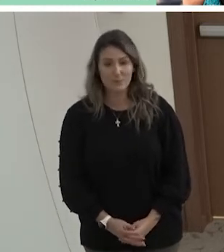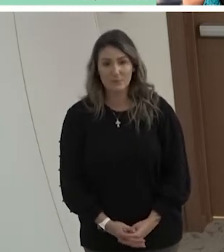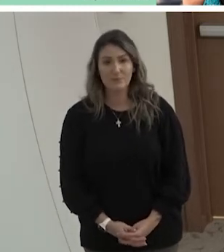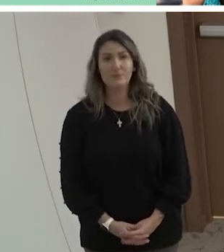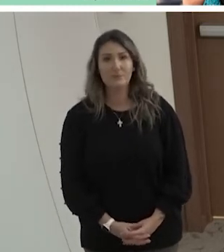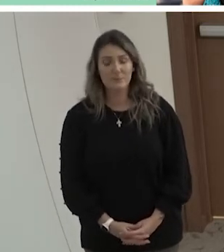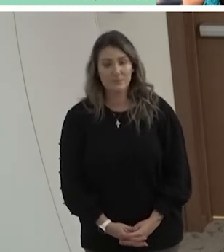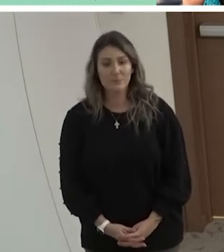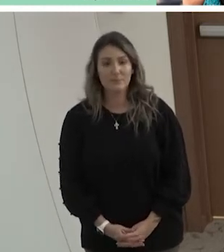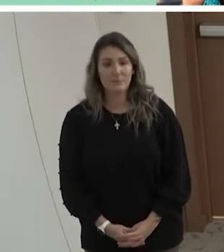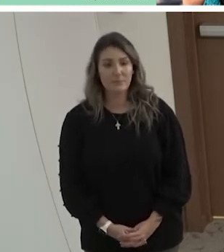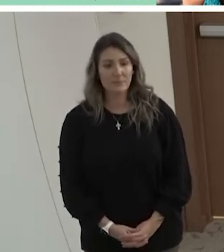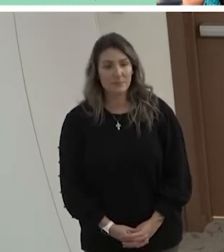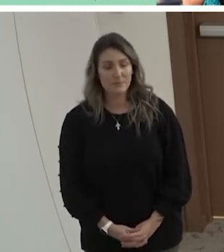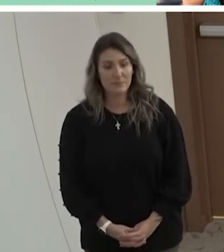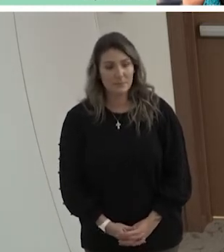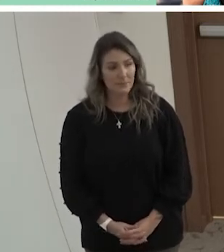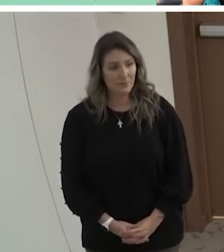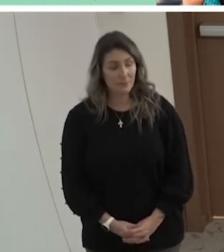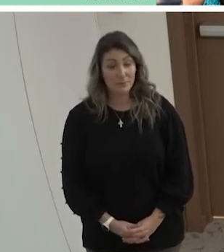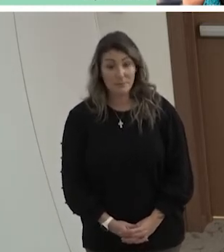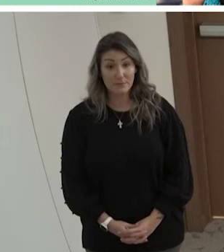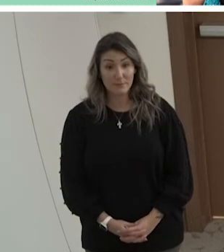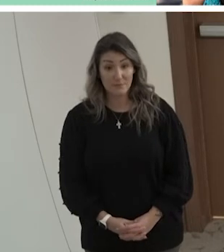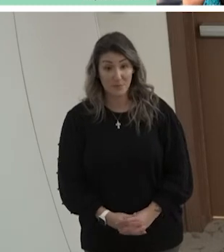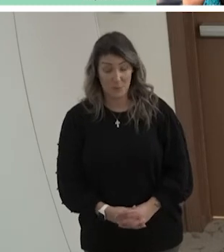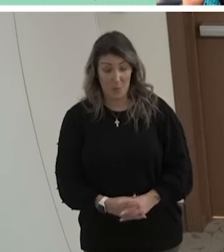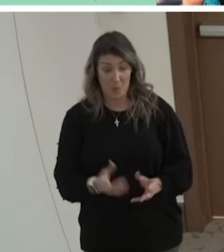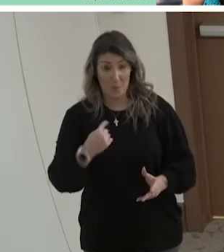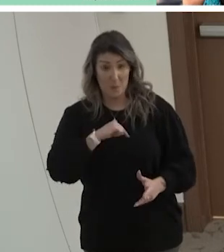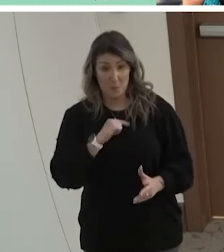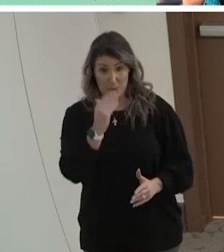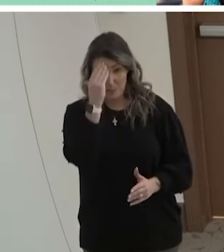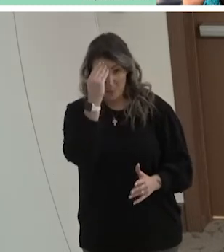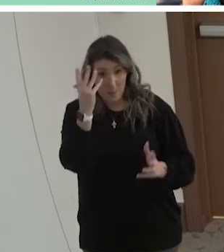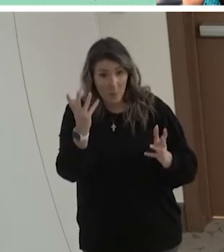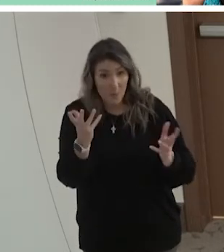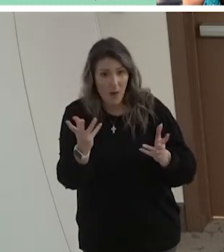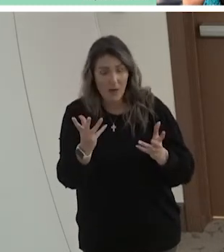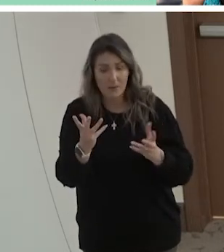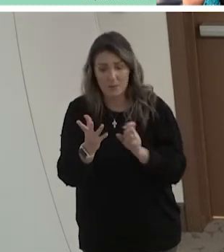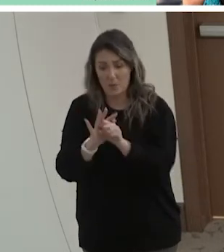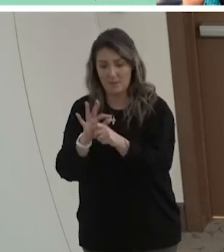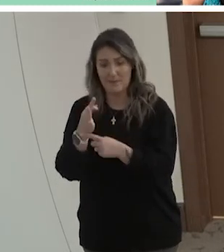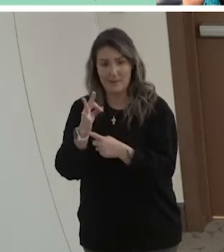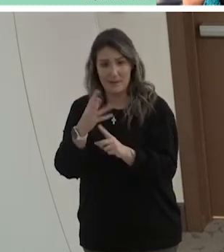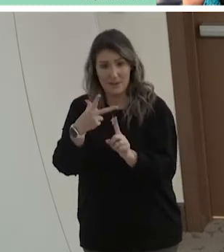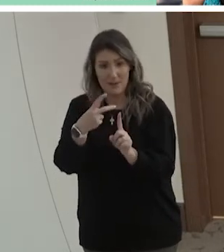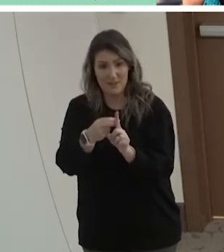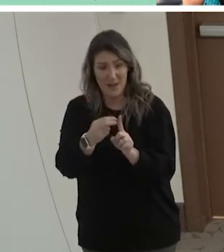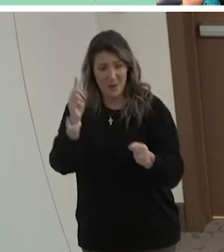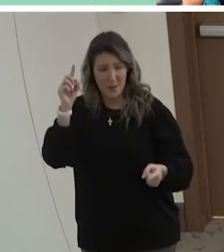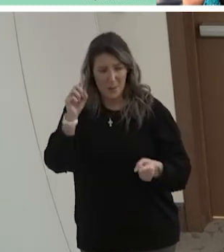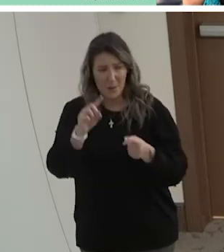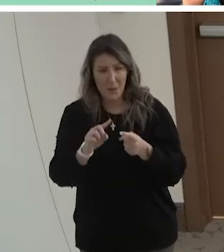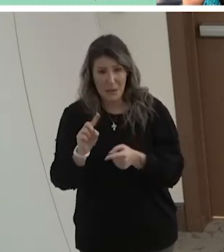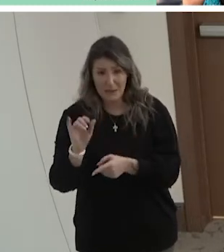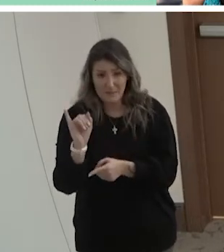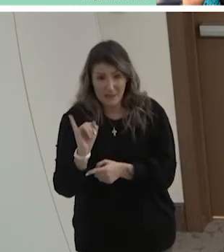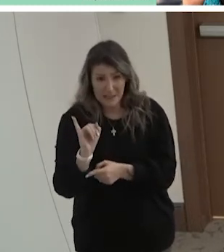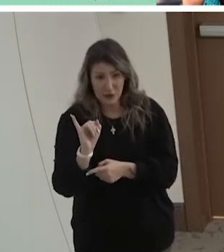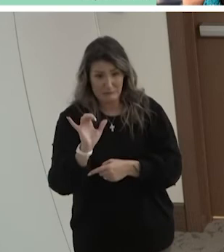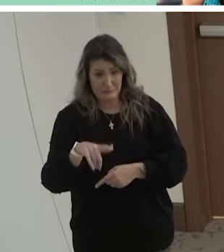haya recibido la vacuna. And what we know is that COVID-19 vaccines decrease the risk for